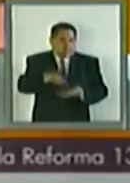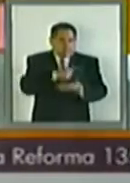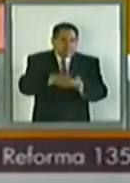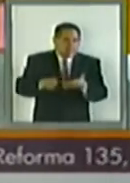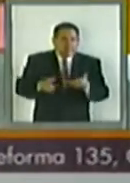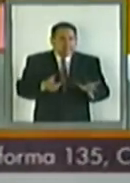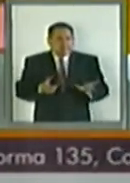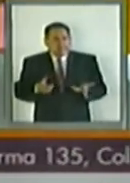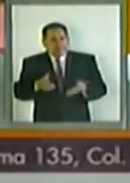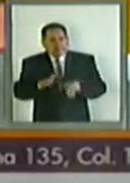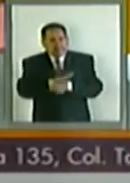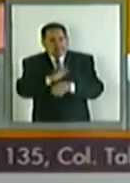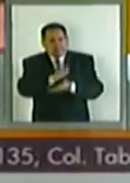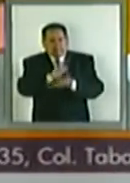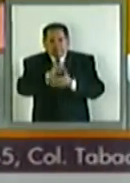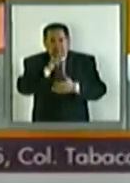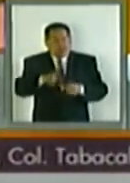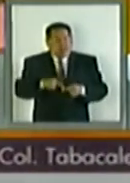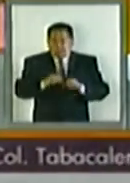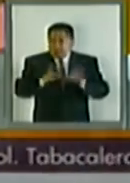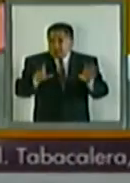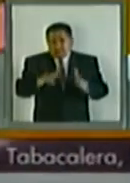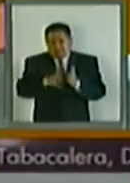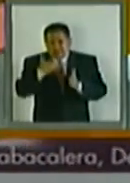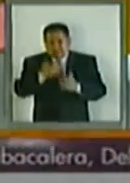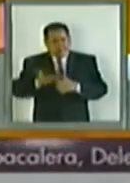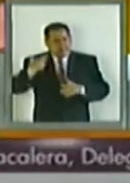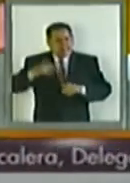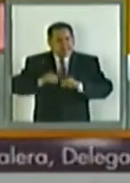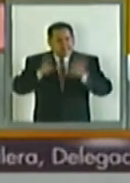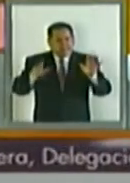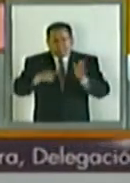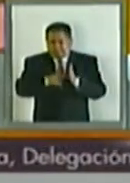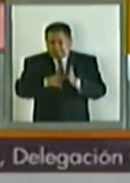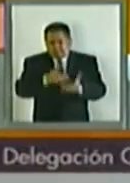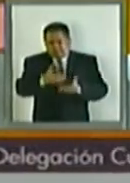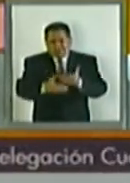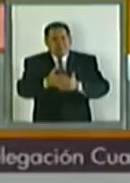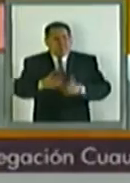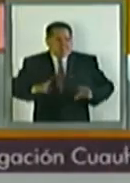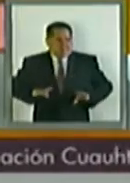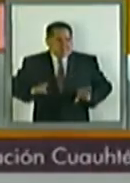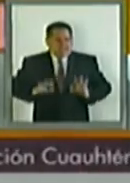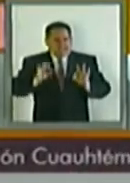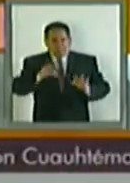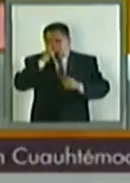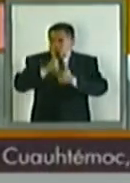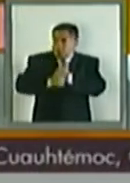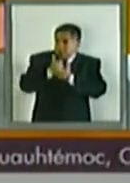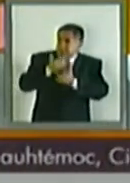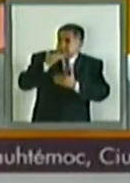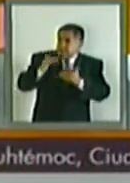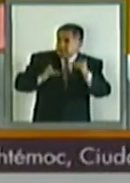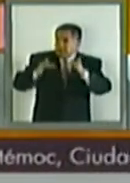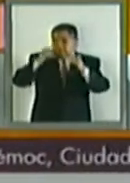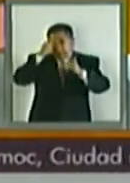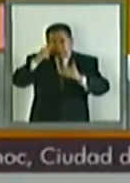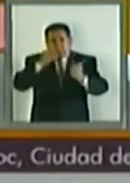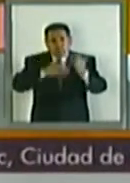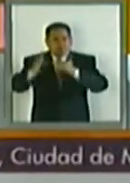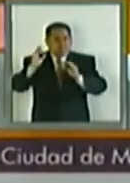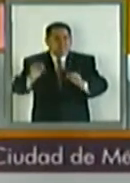alcances de esta gran reforma, que claramente, como ya lo dije, presenta ventajas a la competitividad y al desarrollo de nuestro